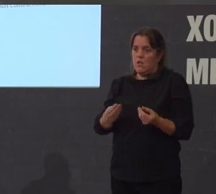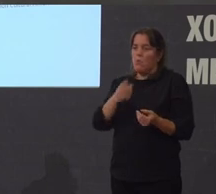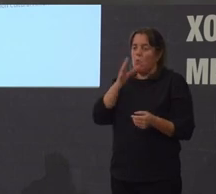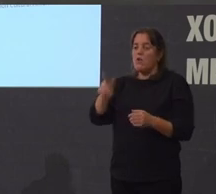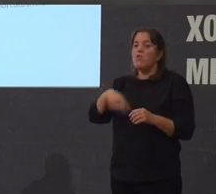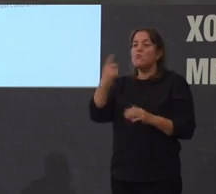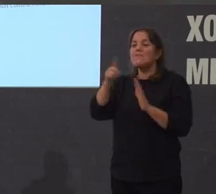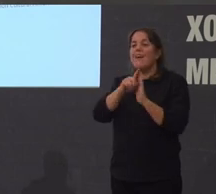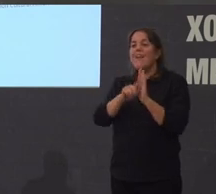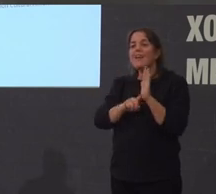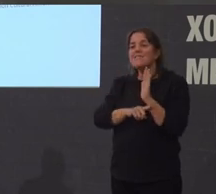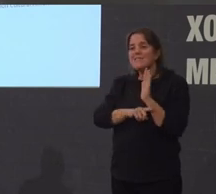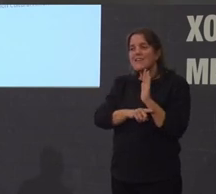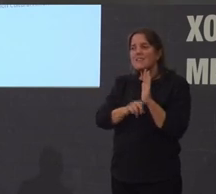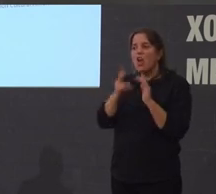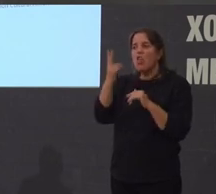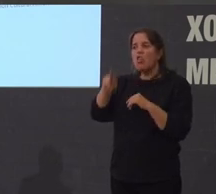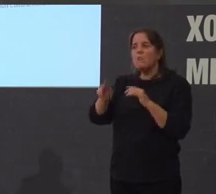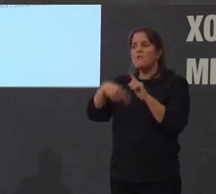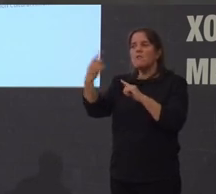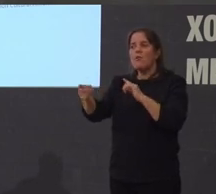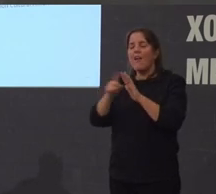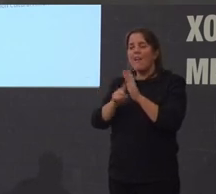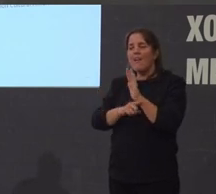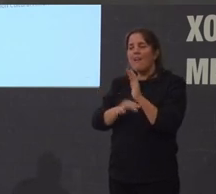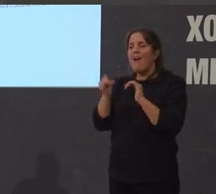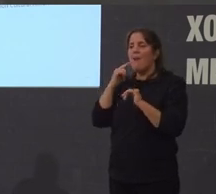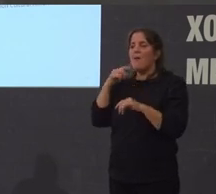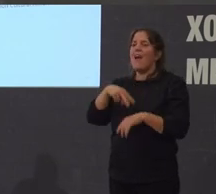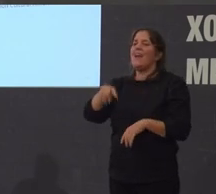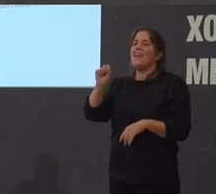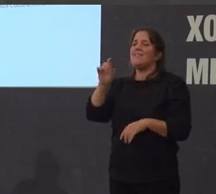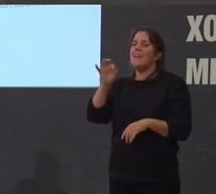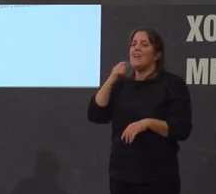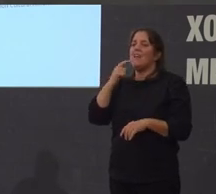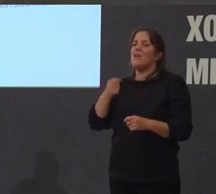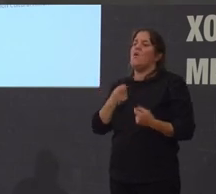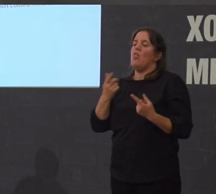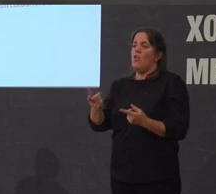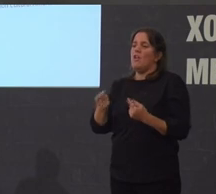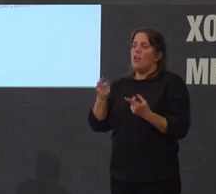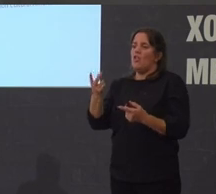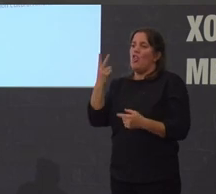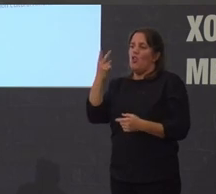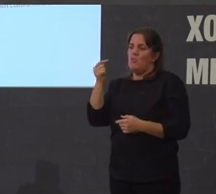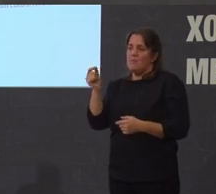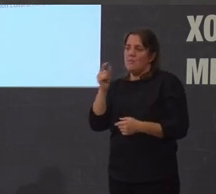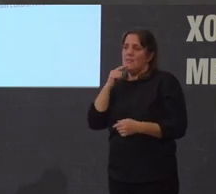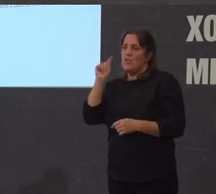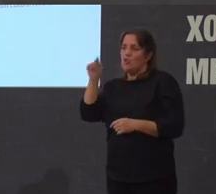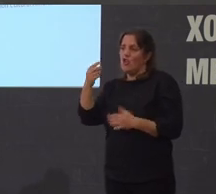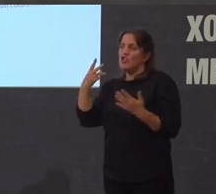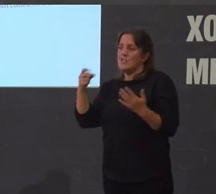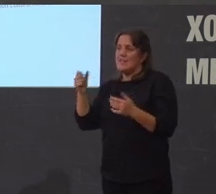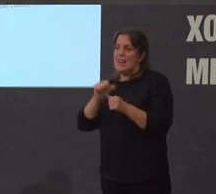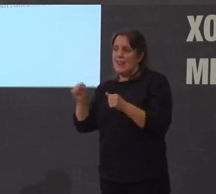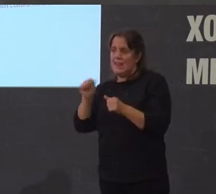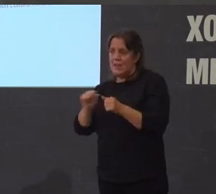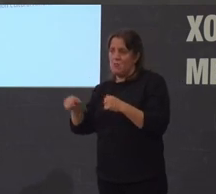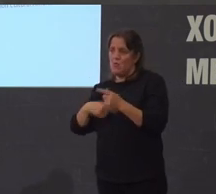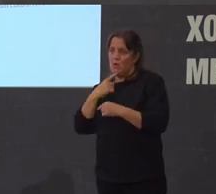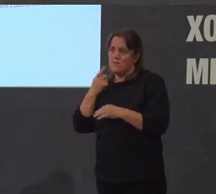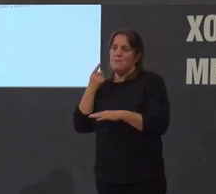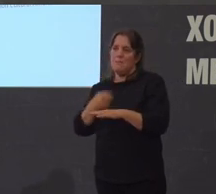listas de dos meses después se aparecía natalia dando 270 céntimos como estaba